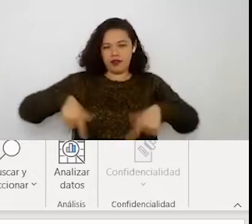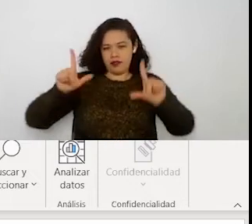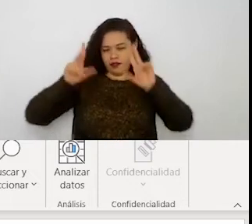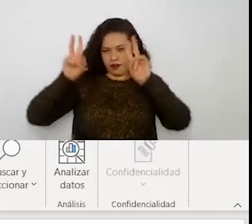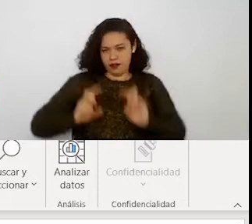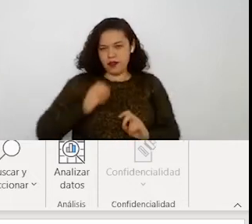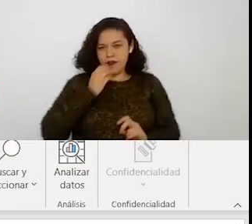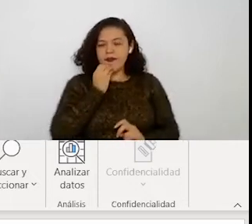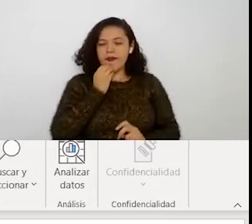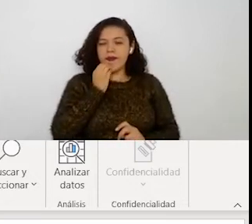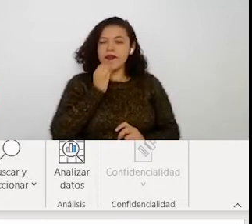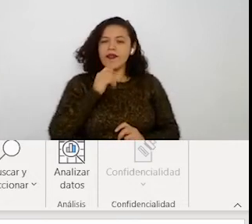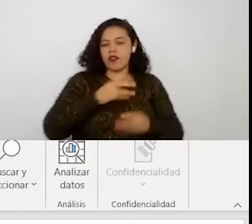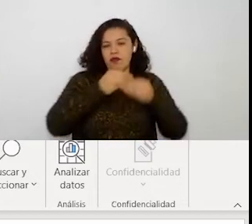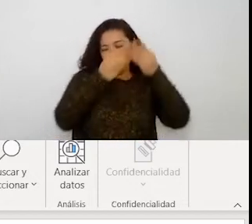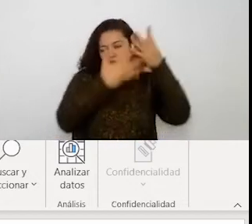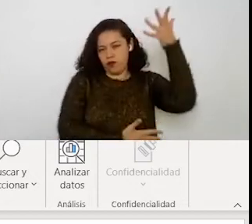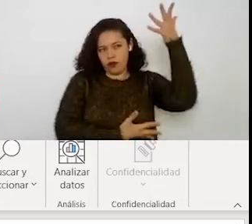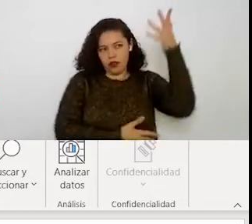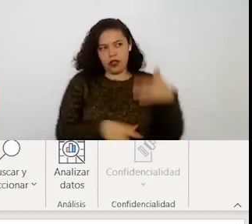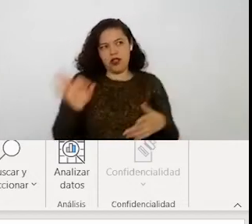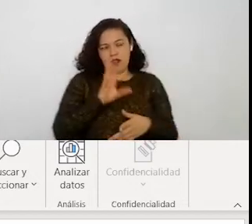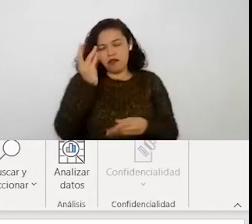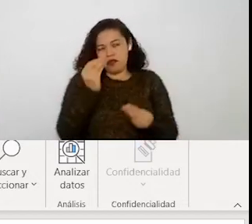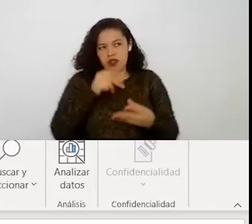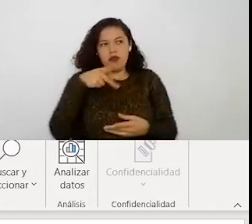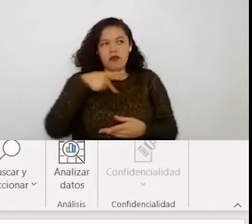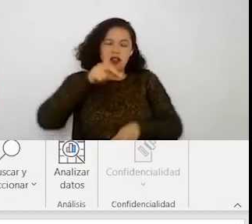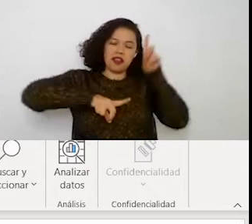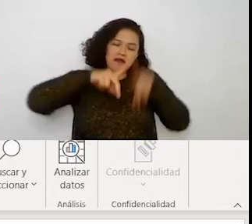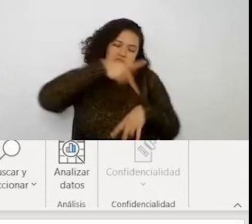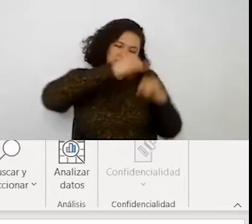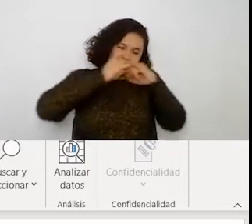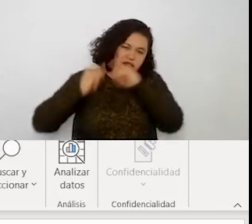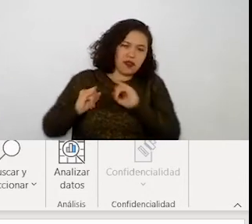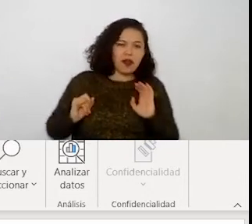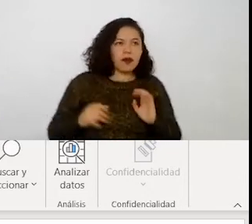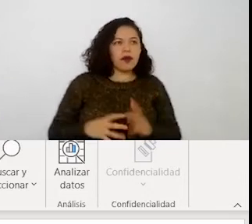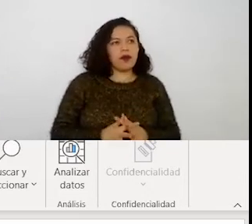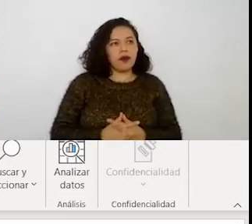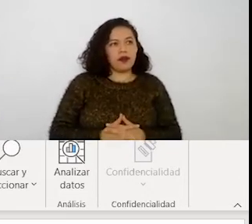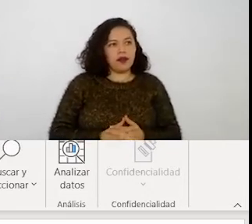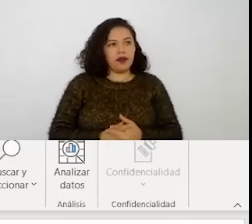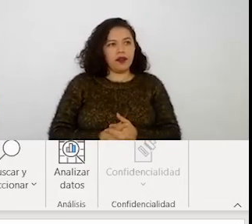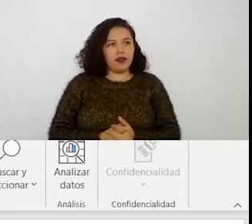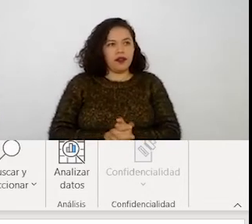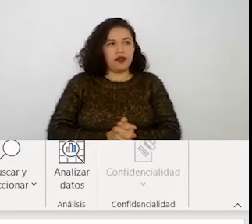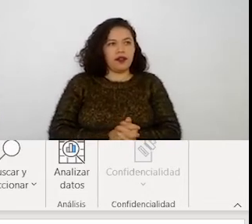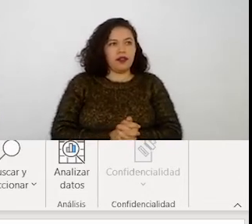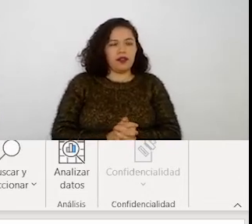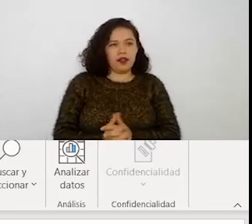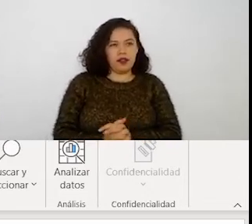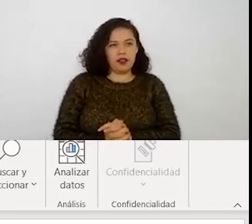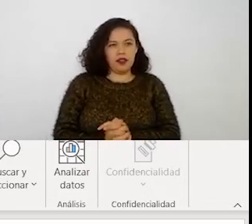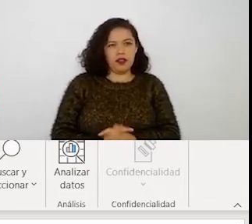bueno de Ustedes deben ser muchísima o a lo mejor no tanto pero de pienso en la institución entonces Bueno vamos ahorita a llenar